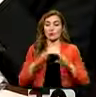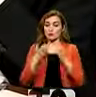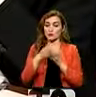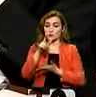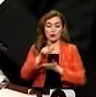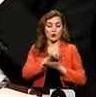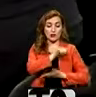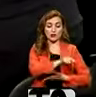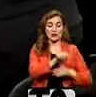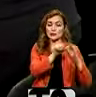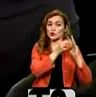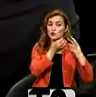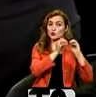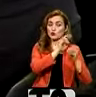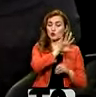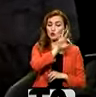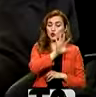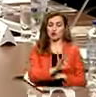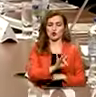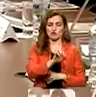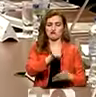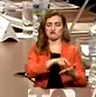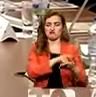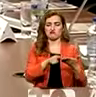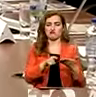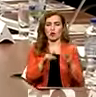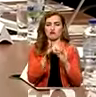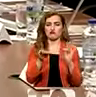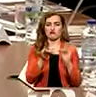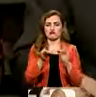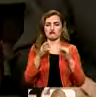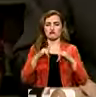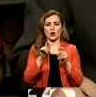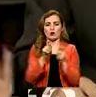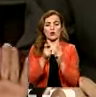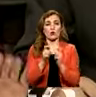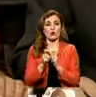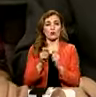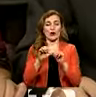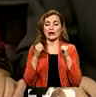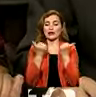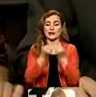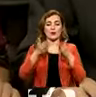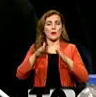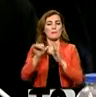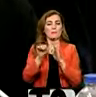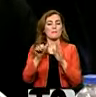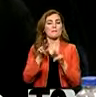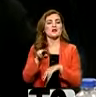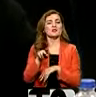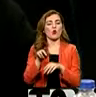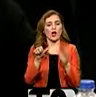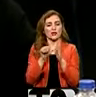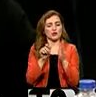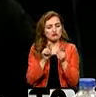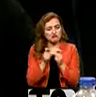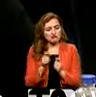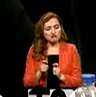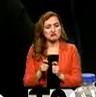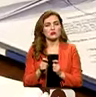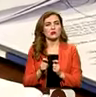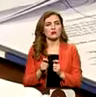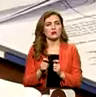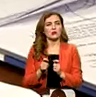la no eliminación del artículo, ahora esperan que se corrija en el texto una modificación que hizo la Asamblea al mismo artículo, abriendo opciones de